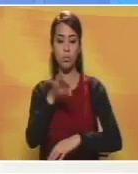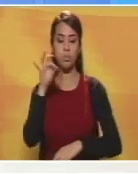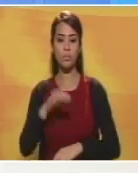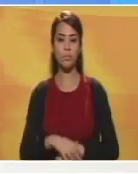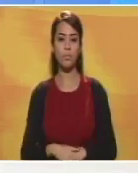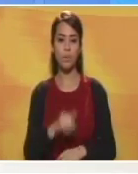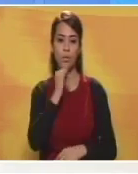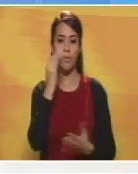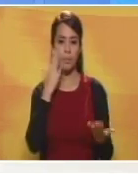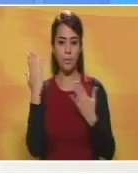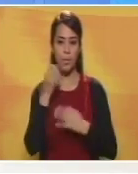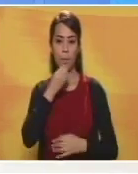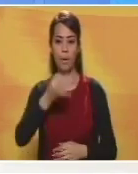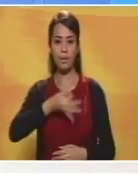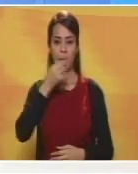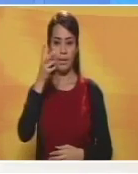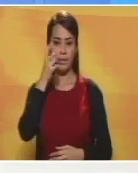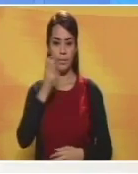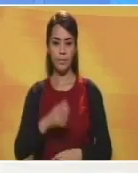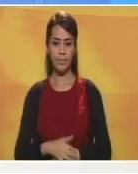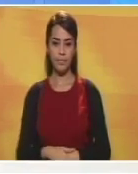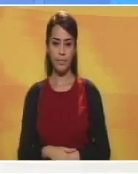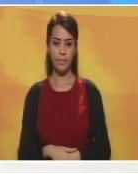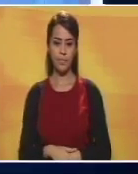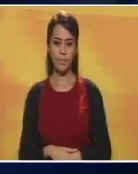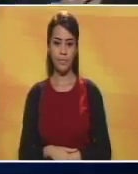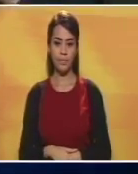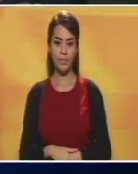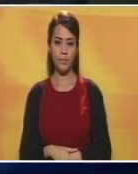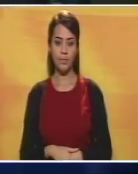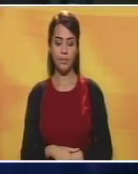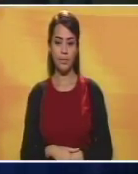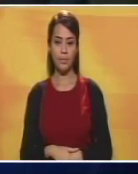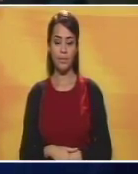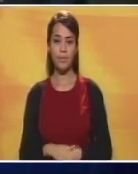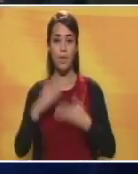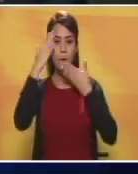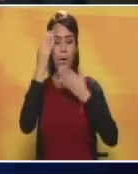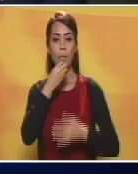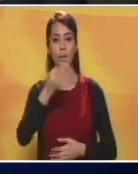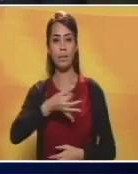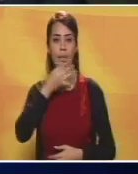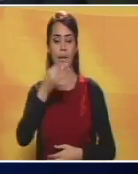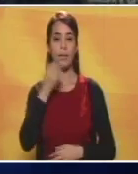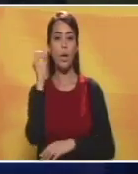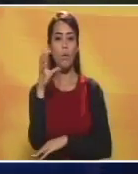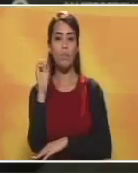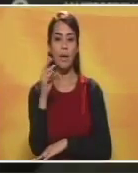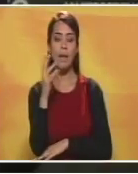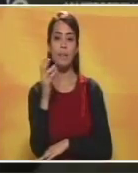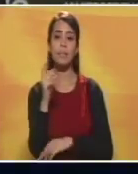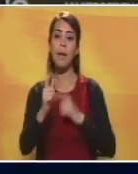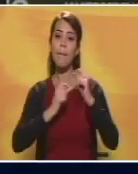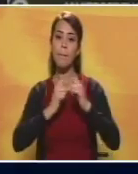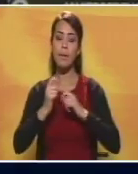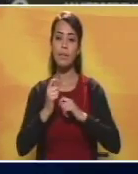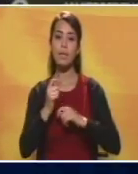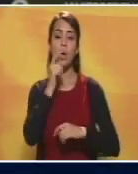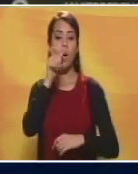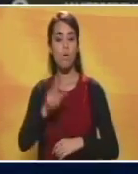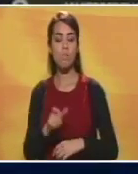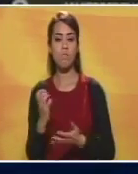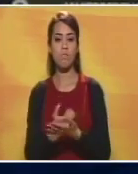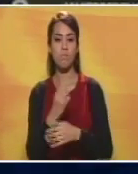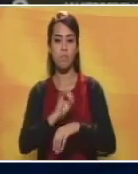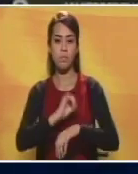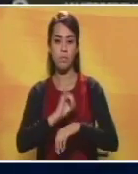Euclides Sotillo nos tiene el reporte. Muy buenas tardes, Euclides, te escuchamos. Hola, buenas tardes. En conferencia de prensa, Javier Bertucci confirmó que sí